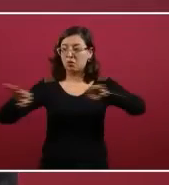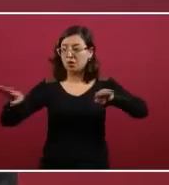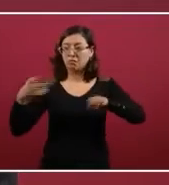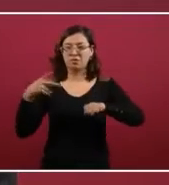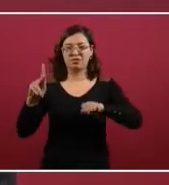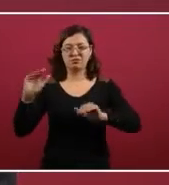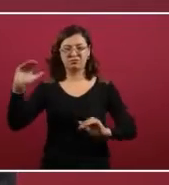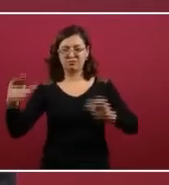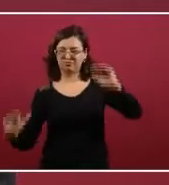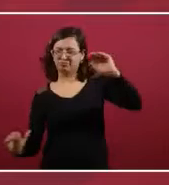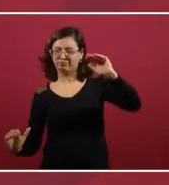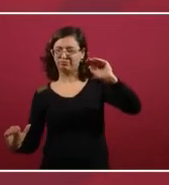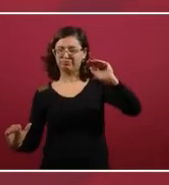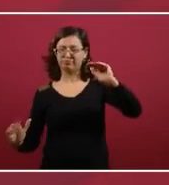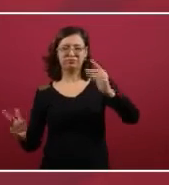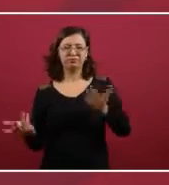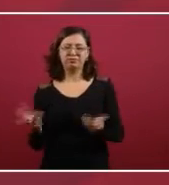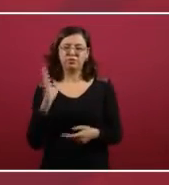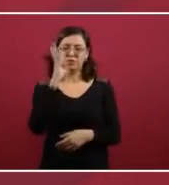desiguales.